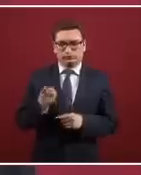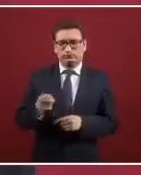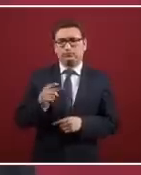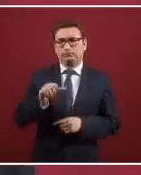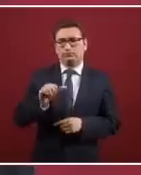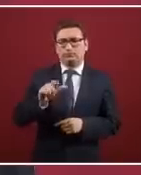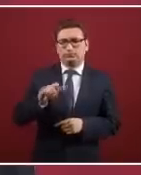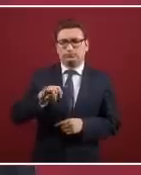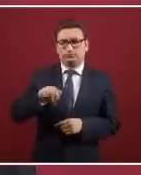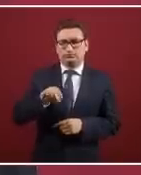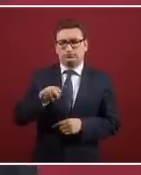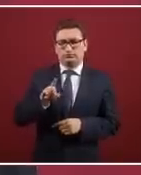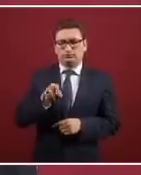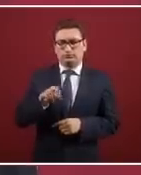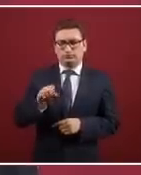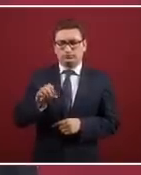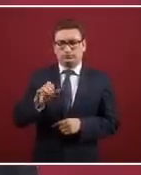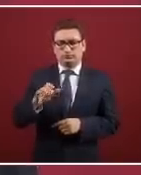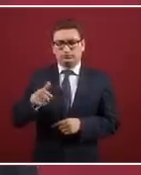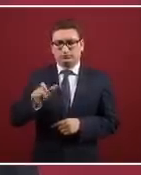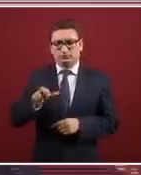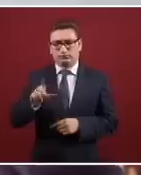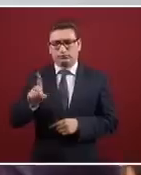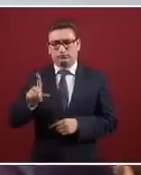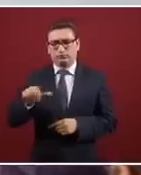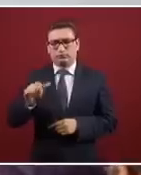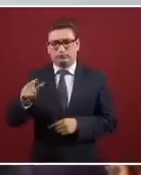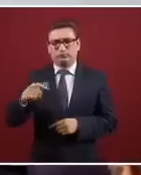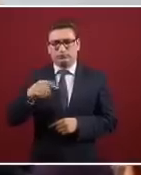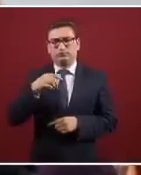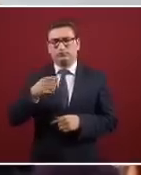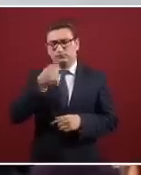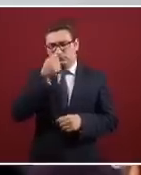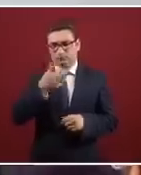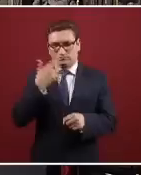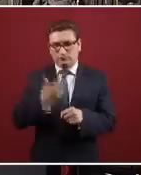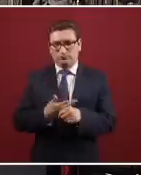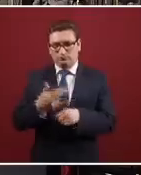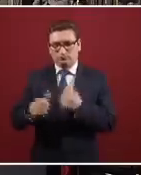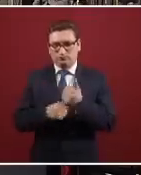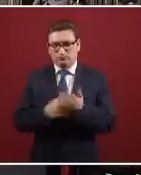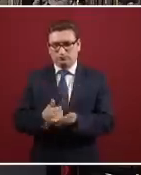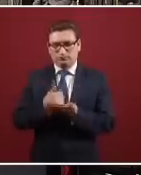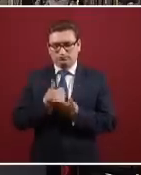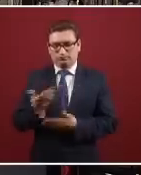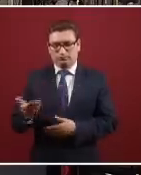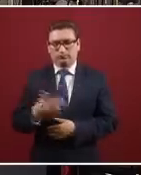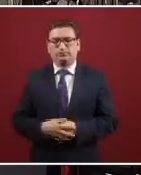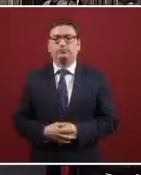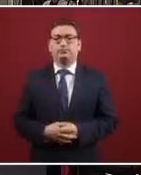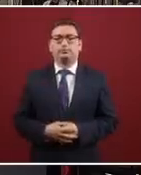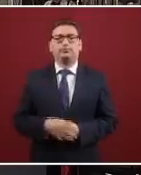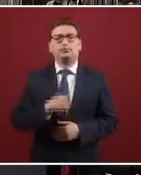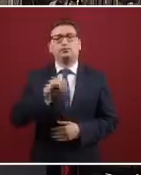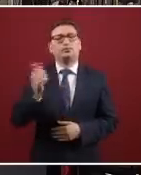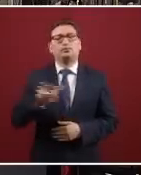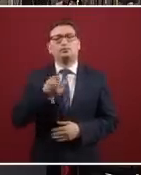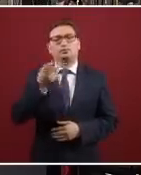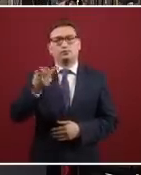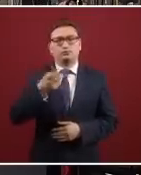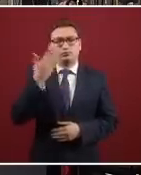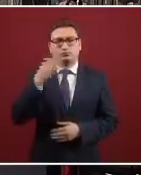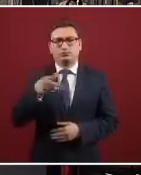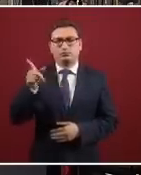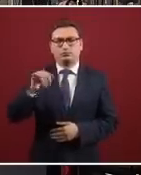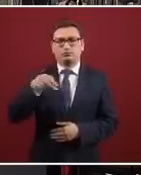Alejandro Esquer, mi secretario particular. Presidente, quisiera hacerle otra pregunta. Hace un par de semanas el Pleno del